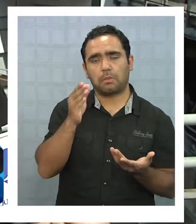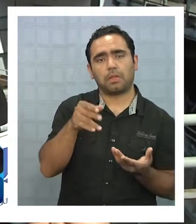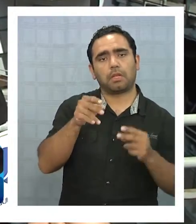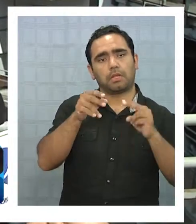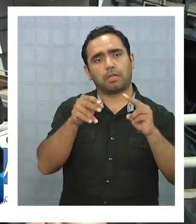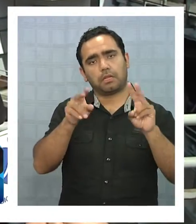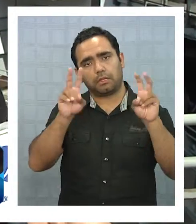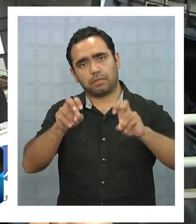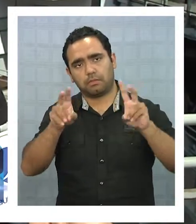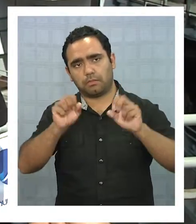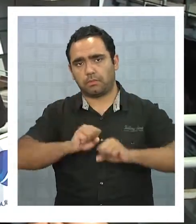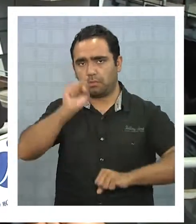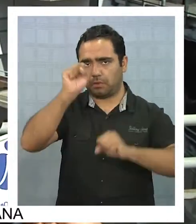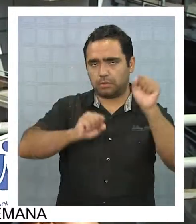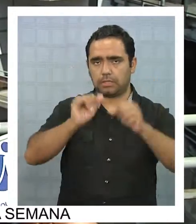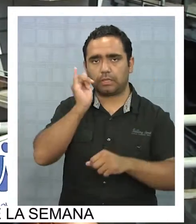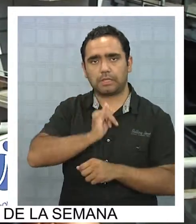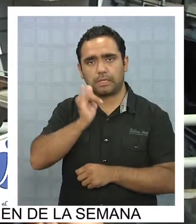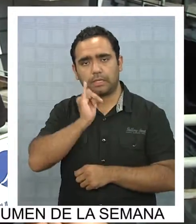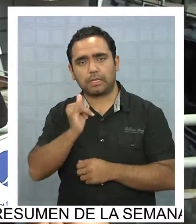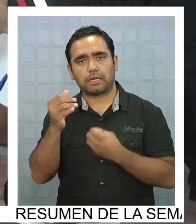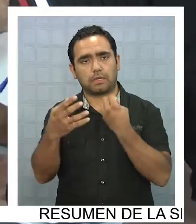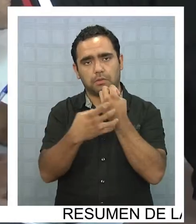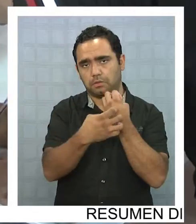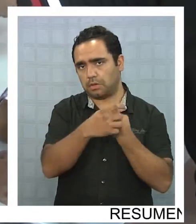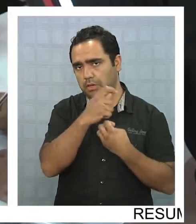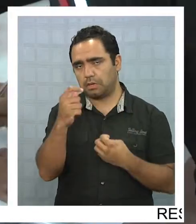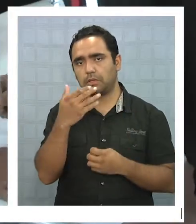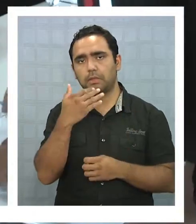quehacer iquiqueño, regional y nacional.